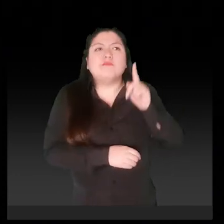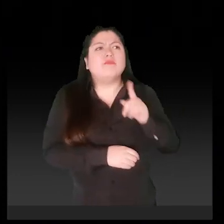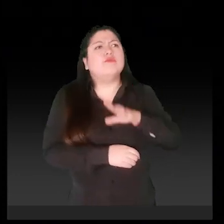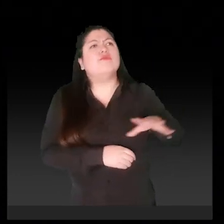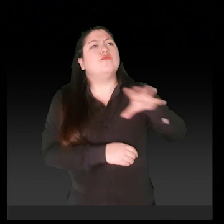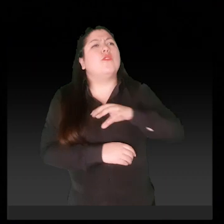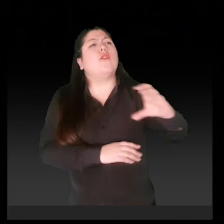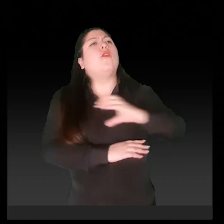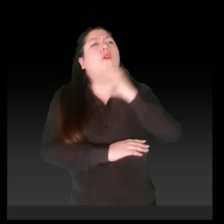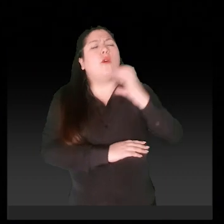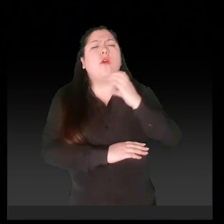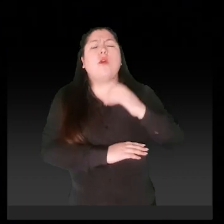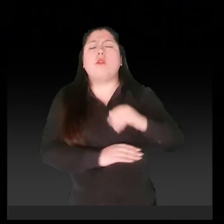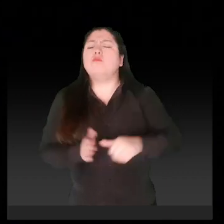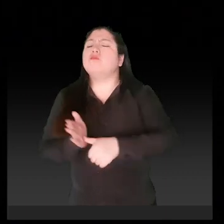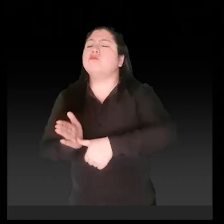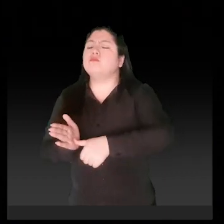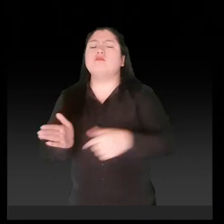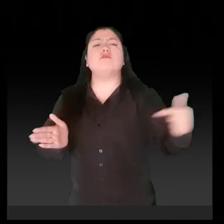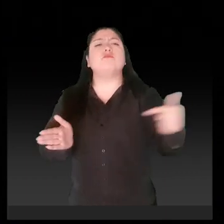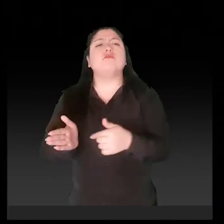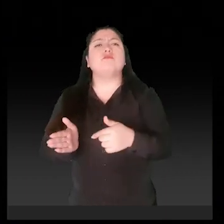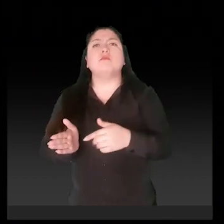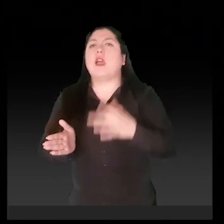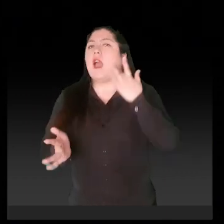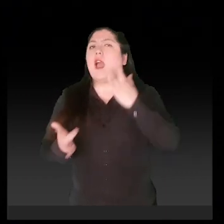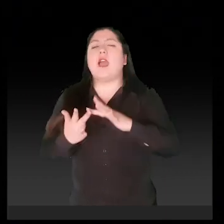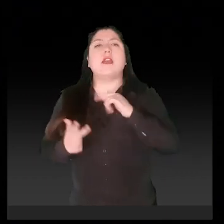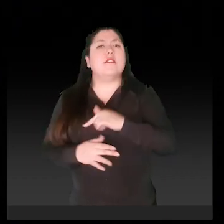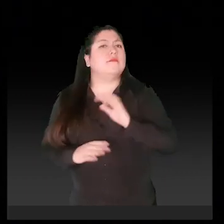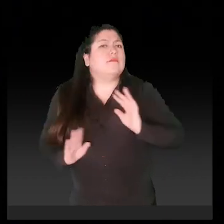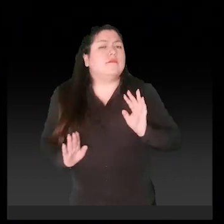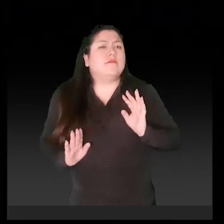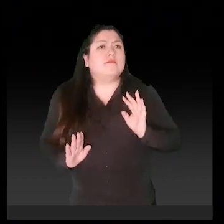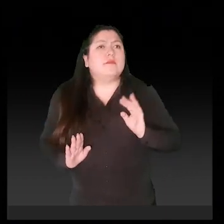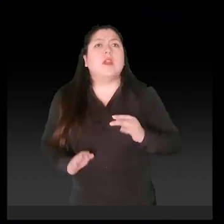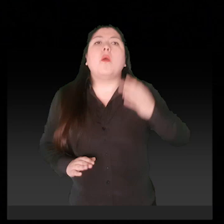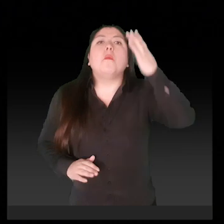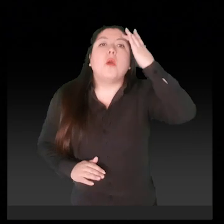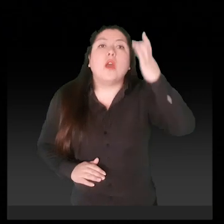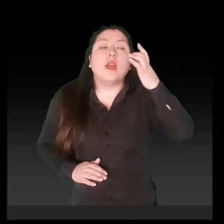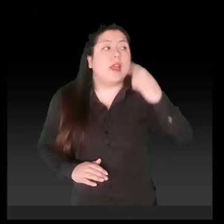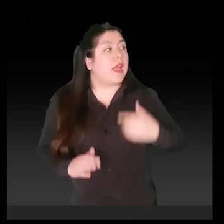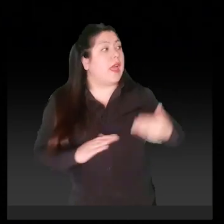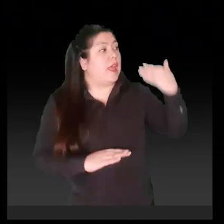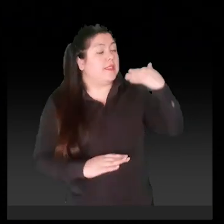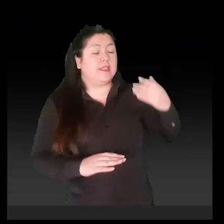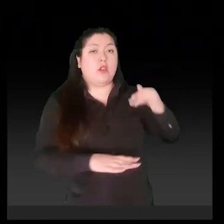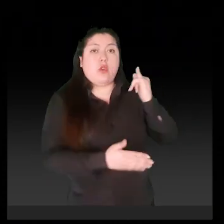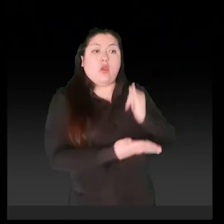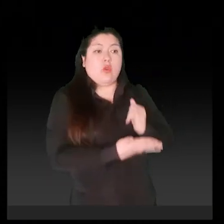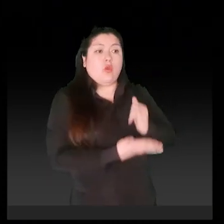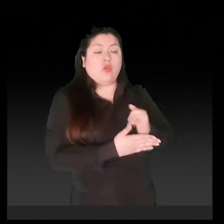se identificaban en Colombia a través del gobierno. ¿Y por qué lo hacían? Porque era la Junta Electoral la que expedía